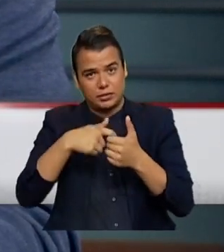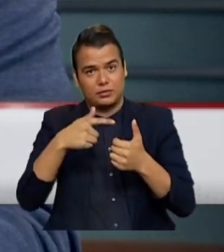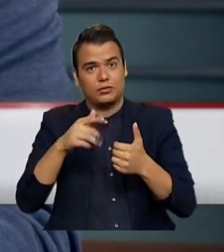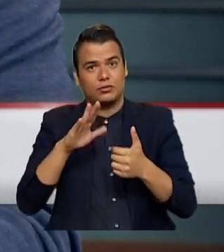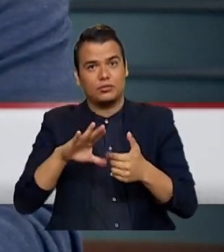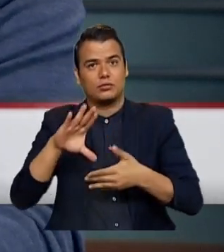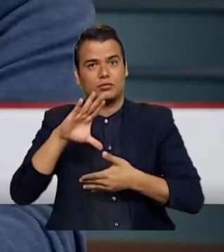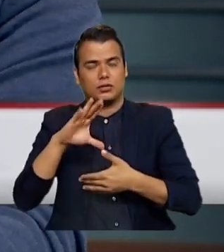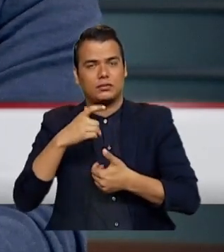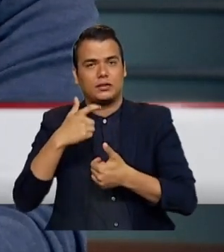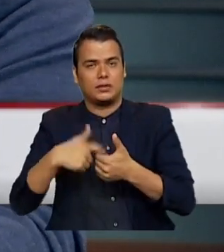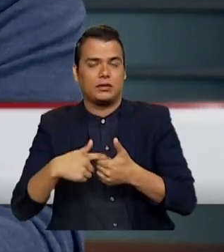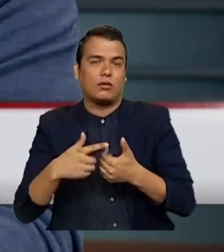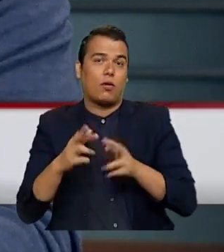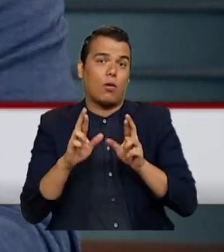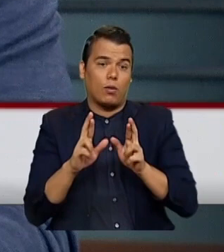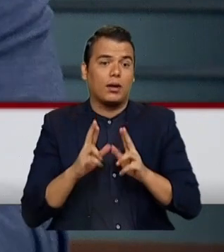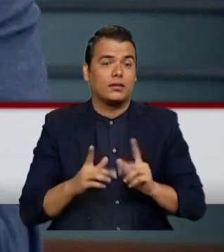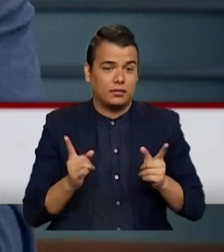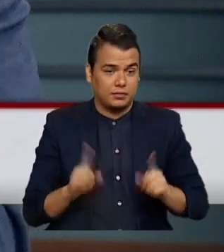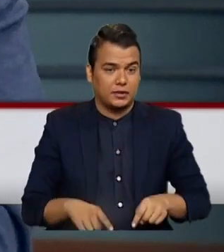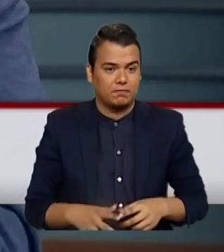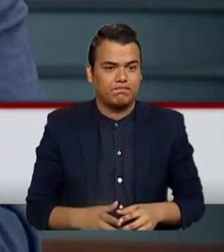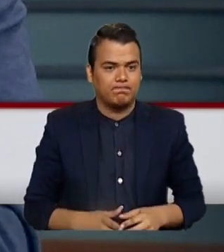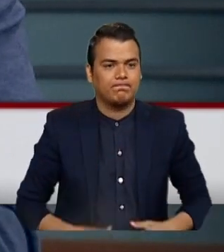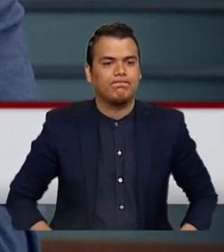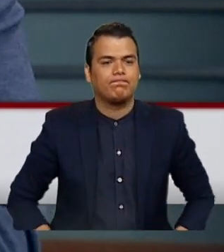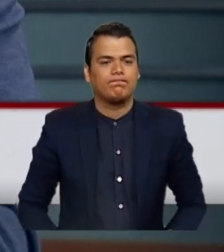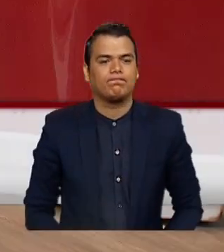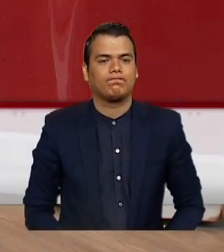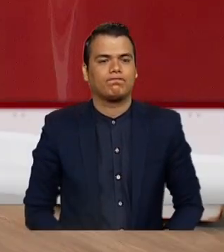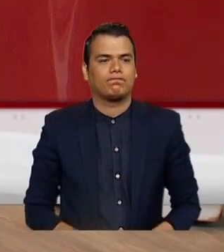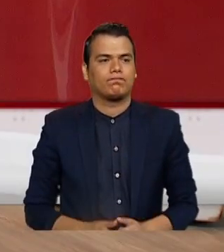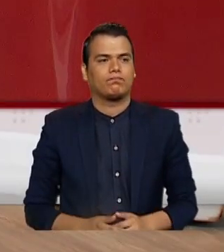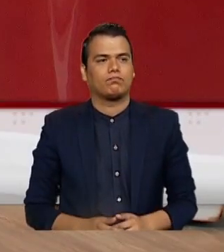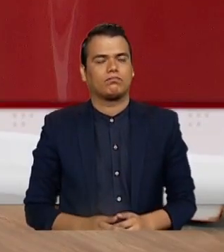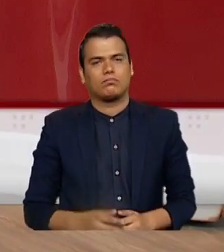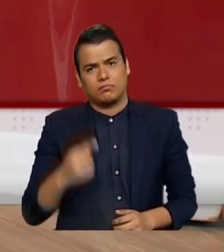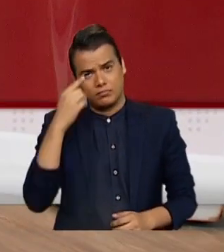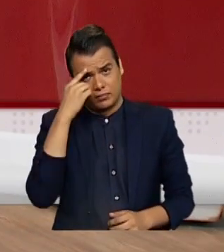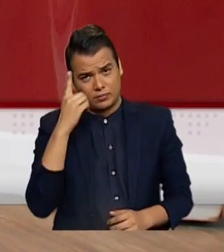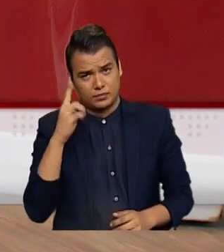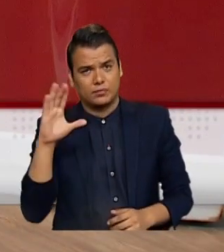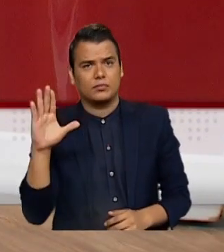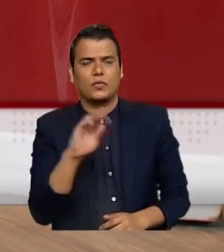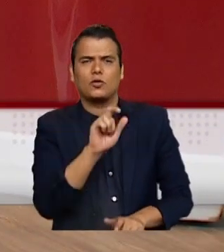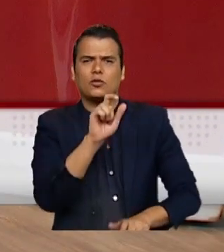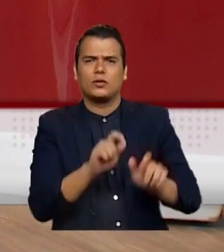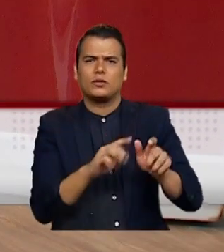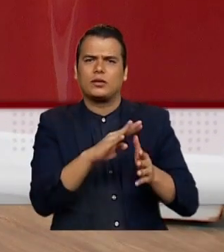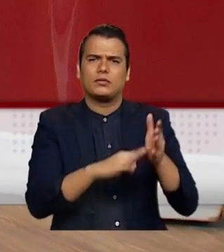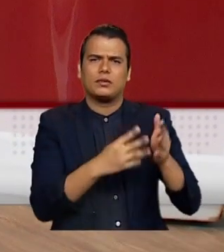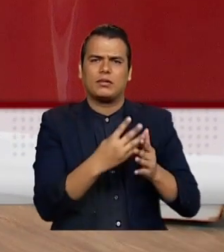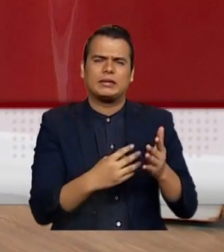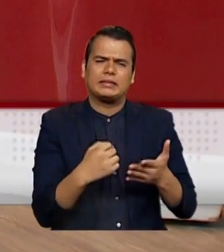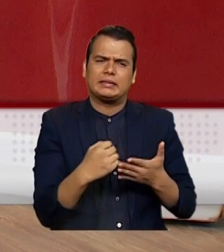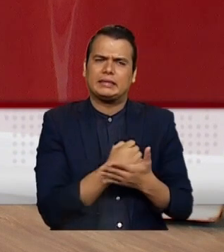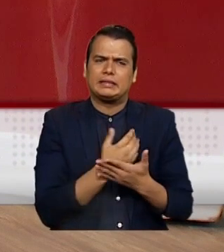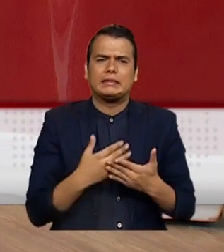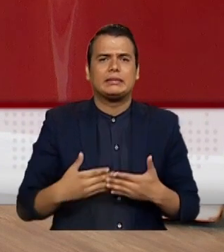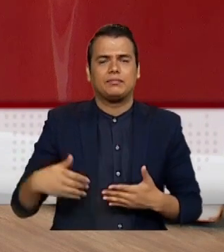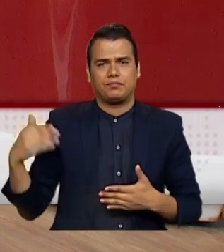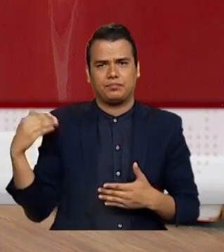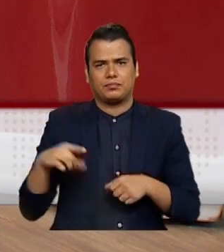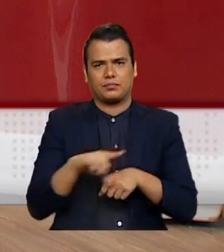su equipo, en su club, para que sea titular y sea fundamental en selección. José Alberto, frustración para los colombianos en cuanto al Barcelona, porque en la temporada de